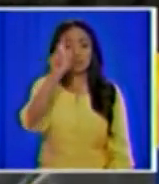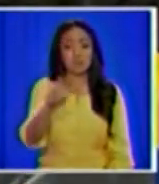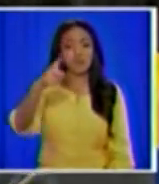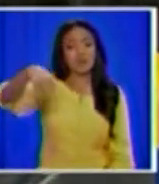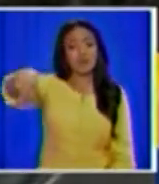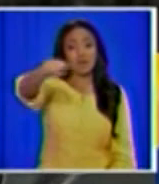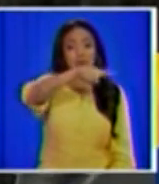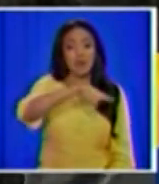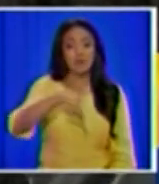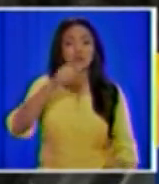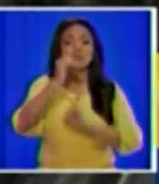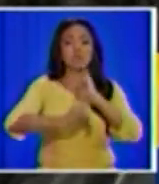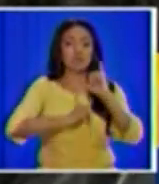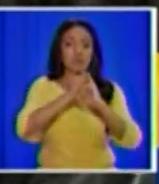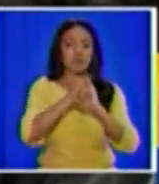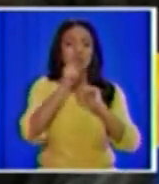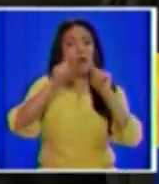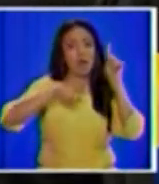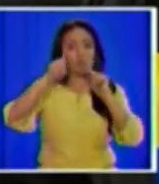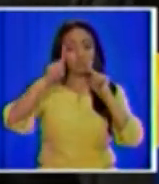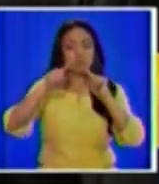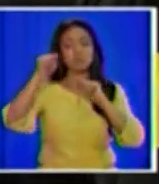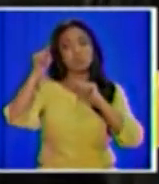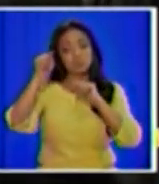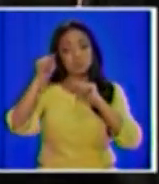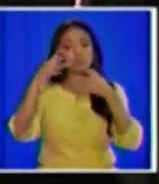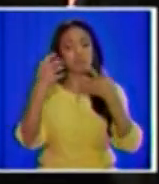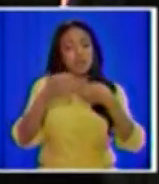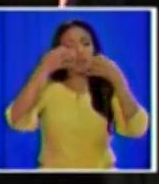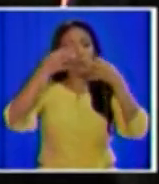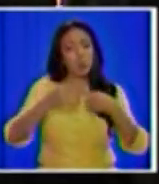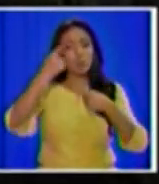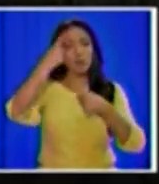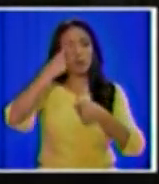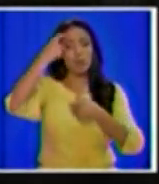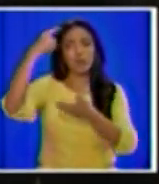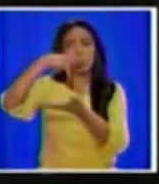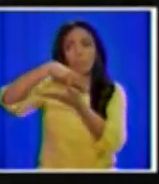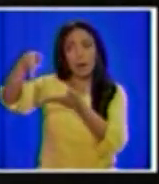1,833 son internacionales, que esperan que el gobierno cumpla con el ofrecimiento de sus becas.